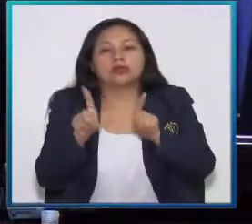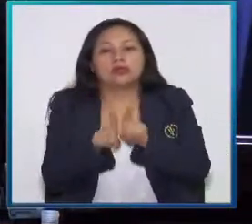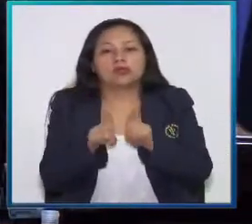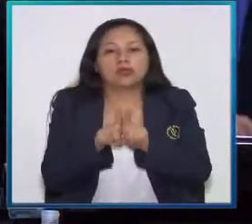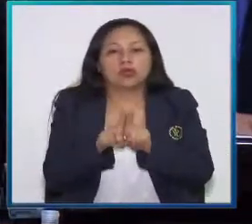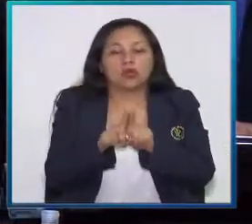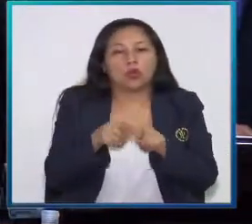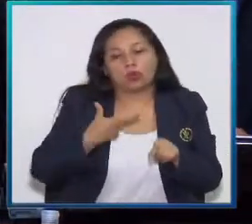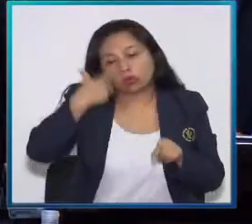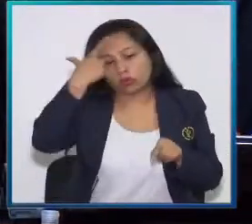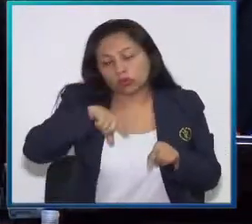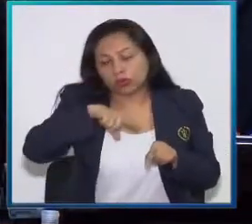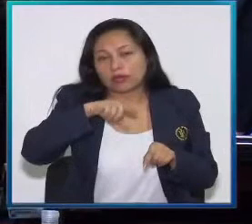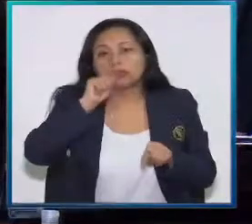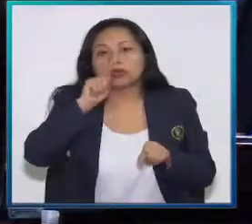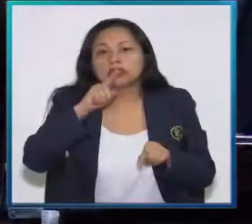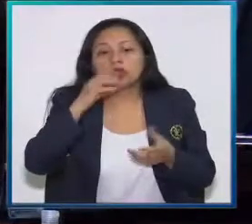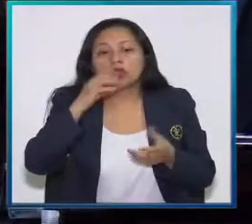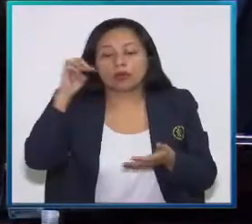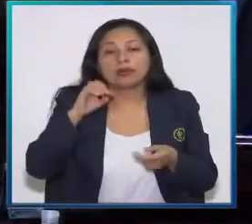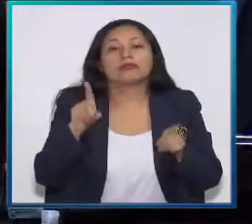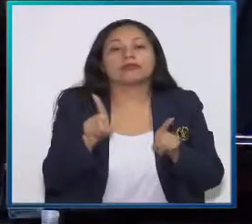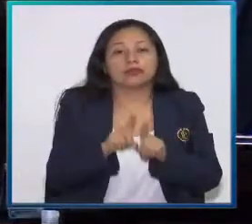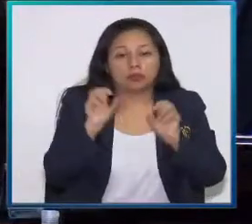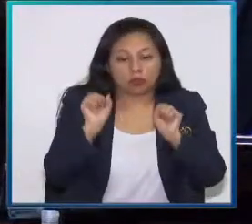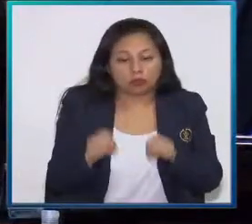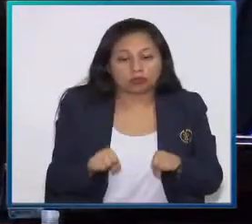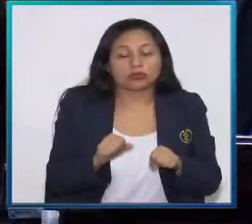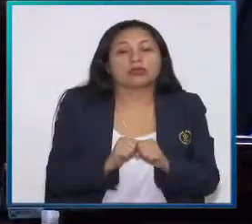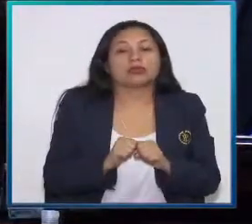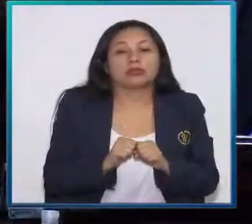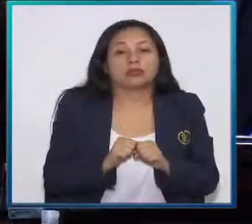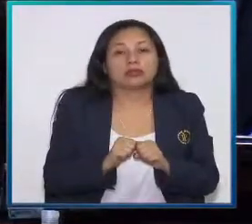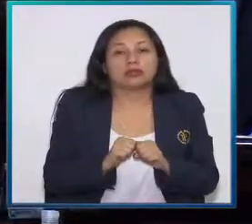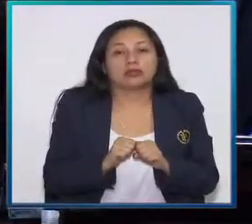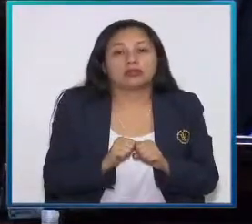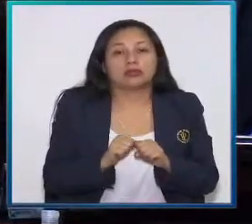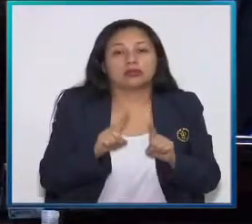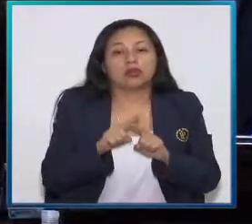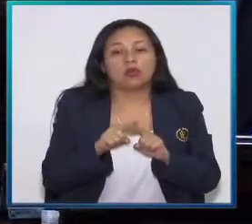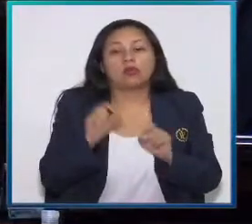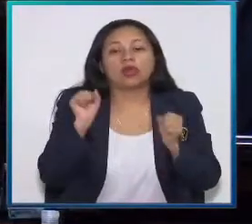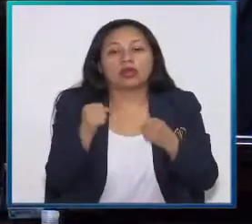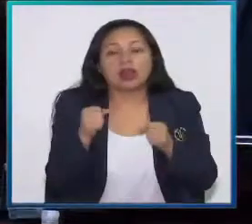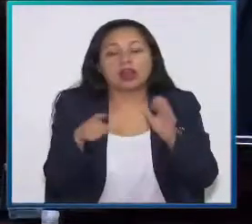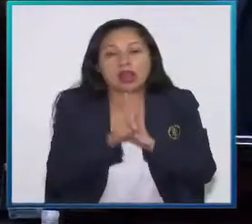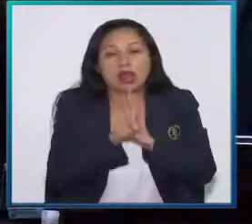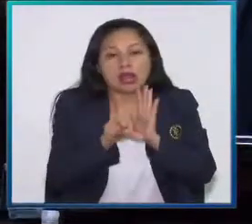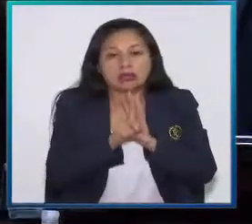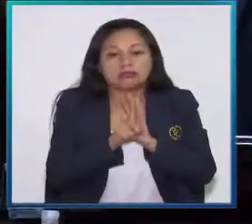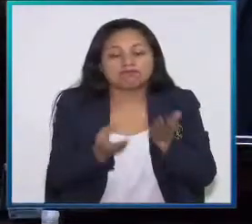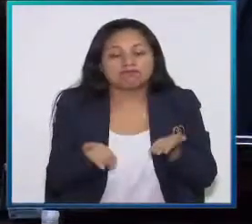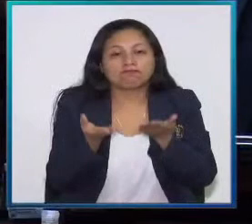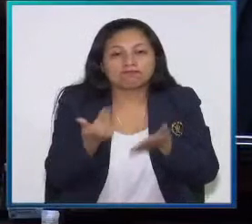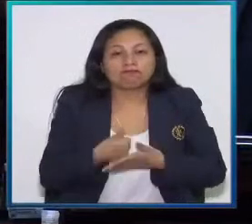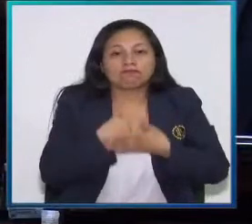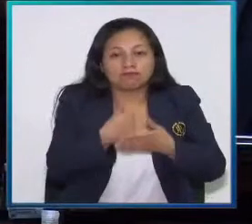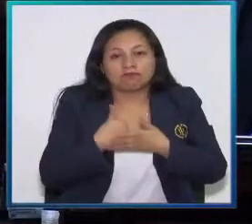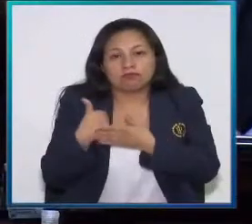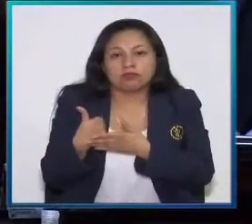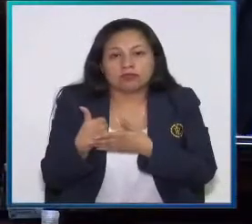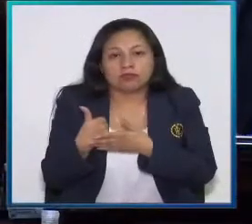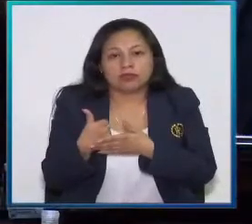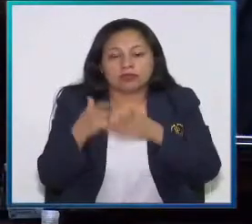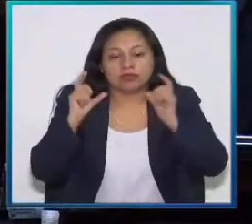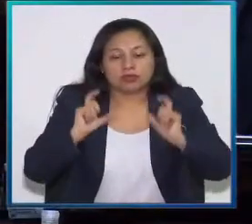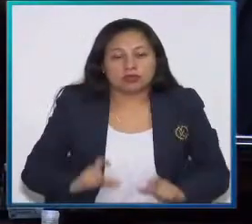cometen un delito en un país, a hacer posible la aplicación de la ley en beneficio de